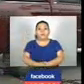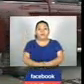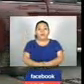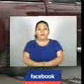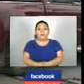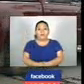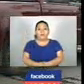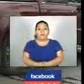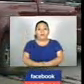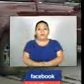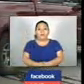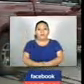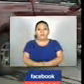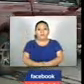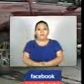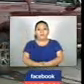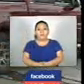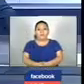Alas.